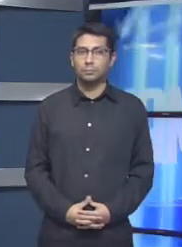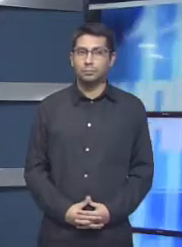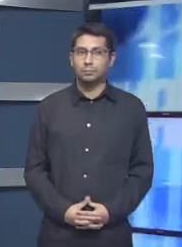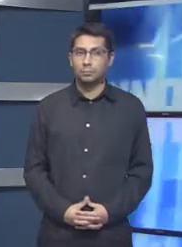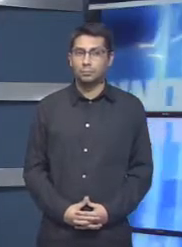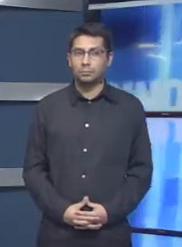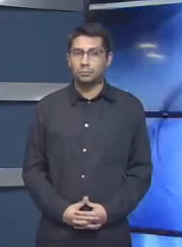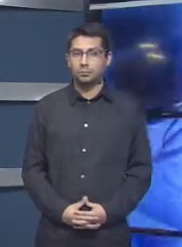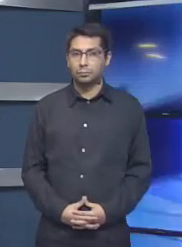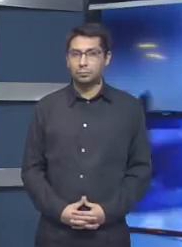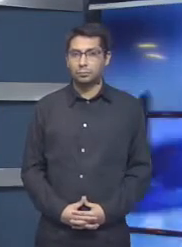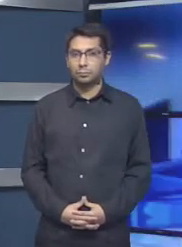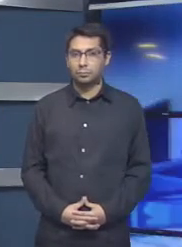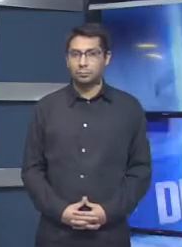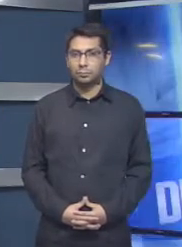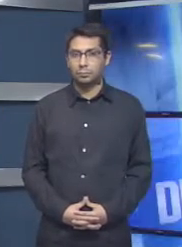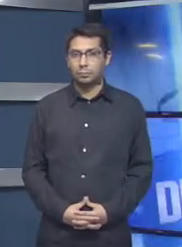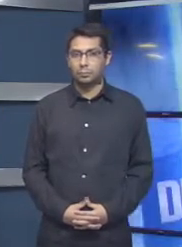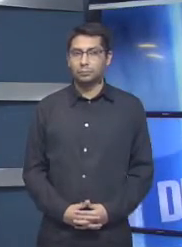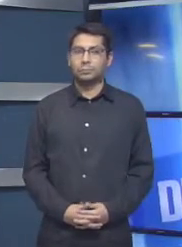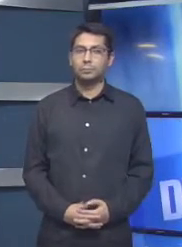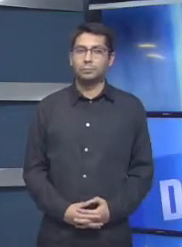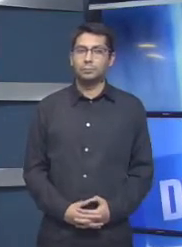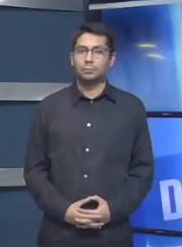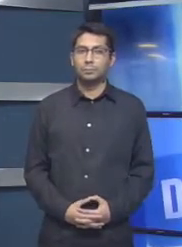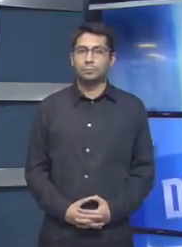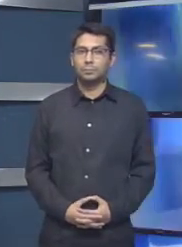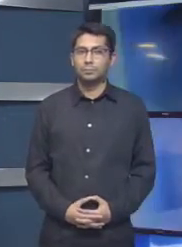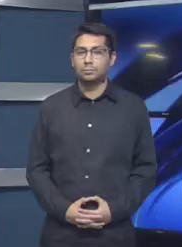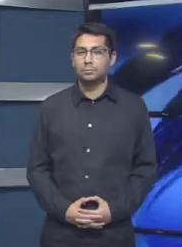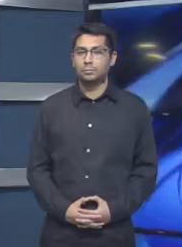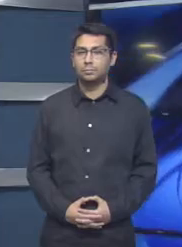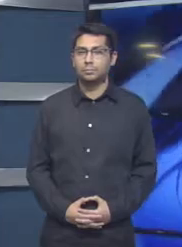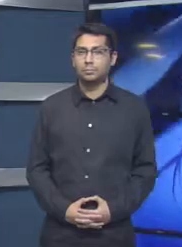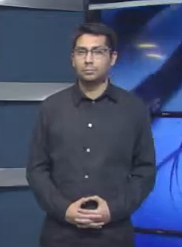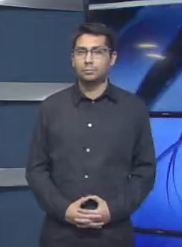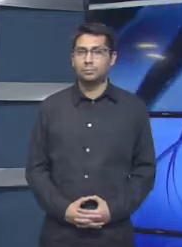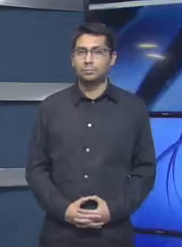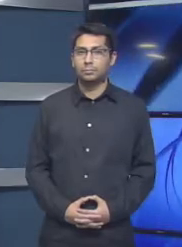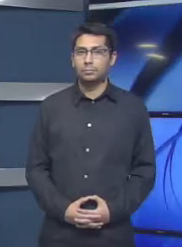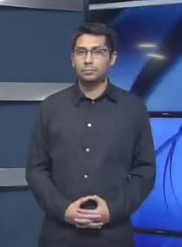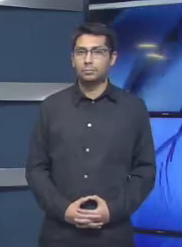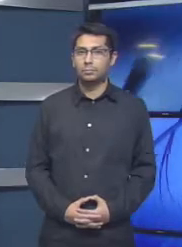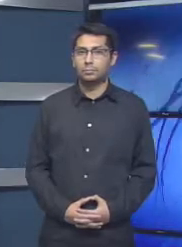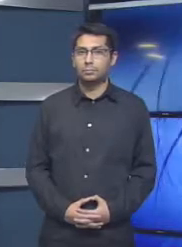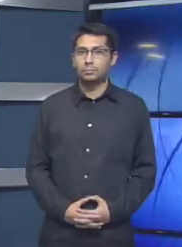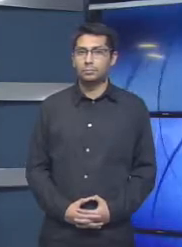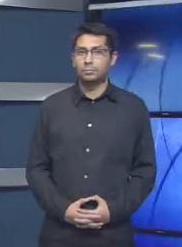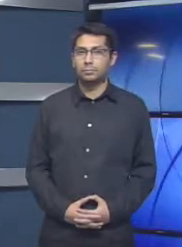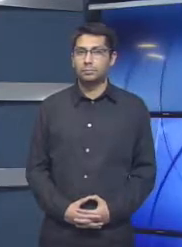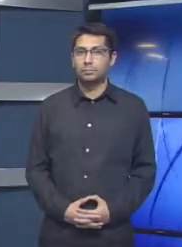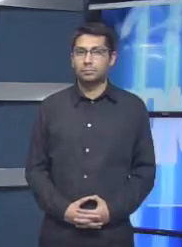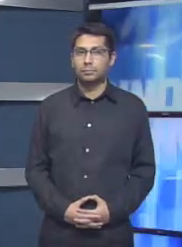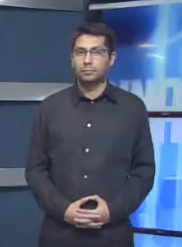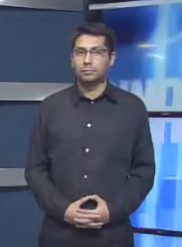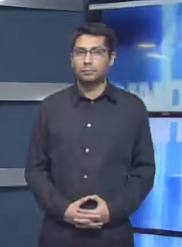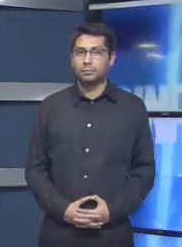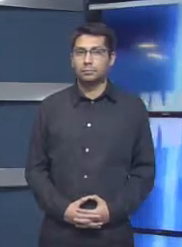directos de los proveedores, de las fábricas proveedoras. No hay crédito, se ha cerrado por